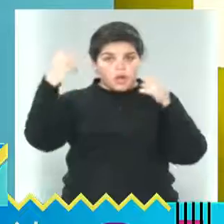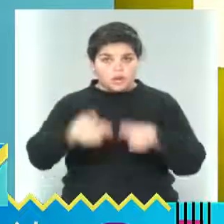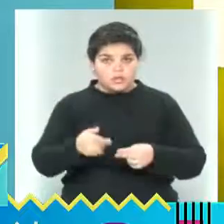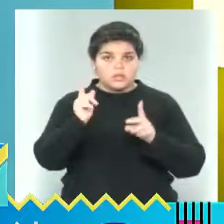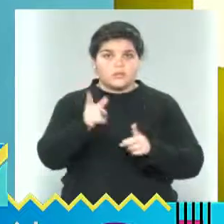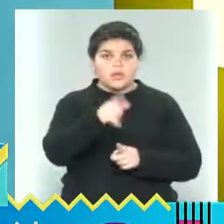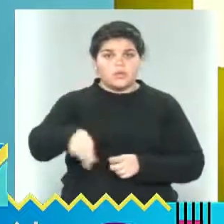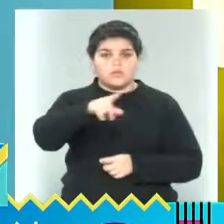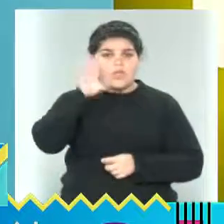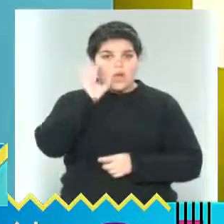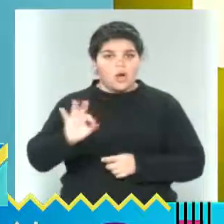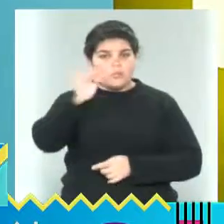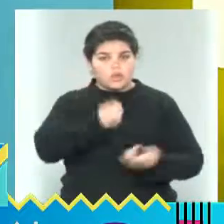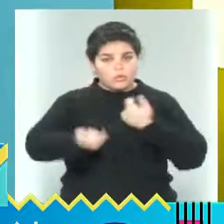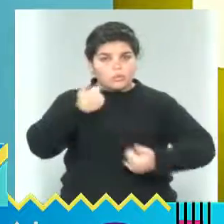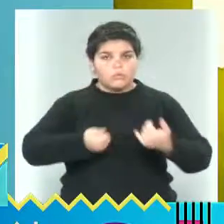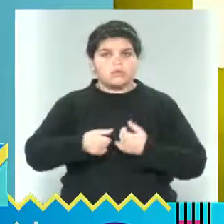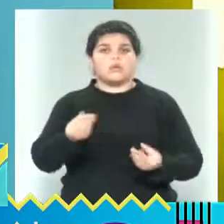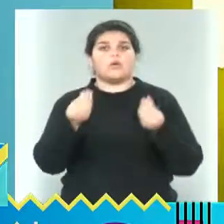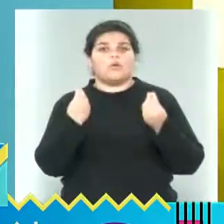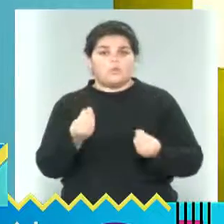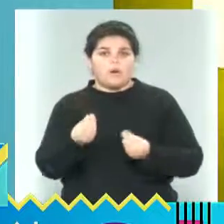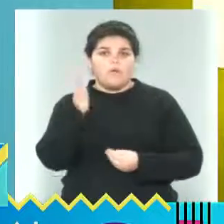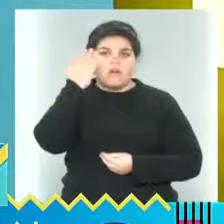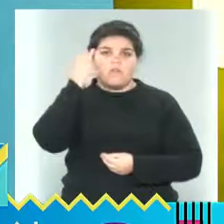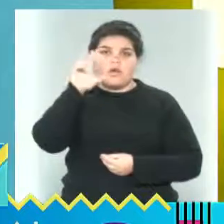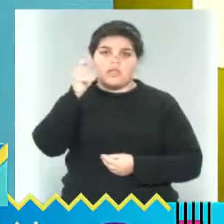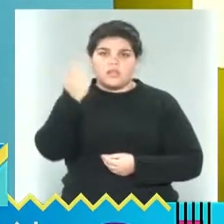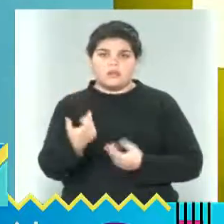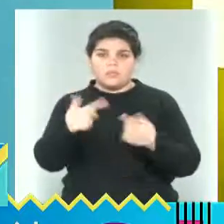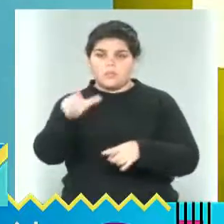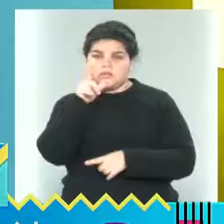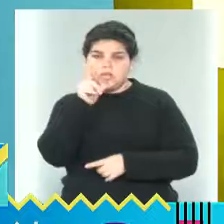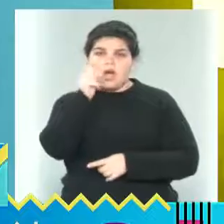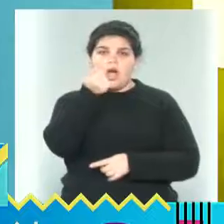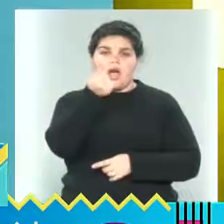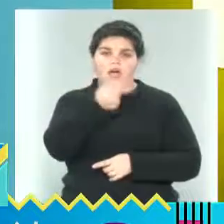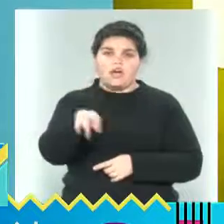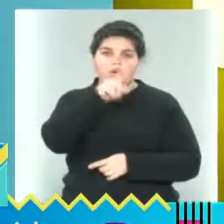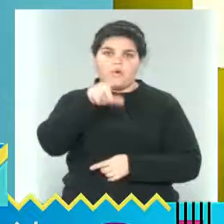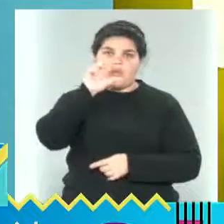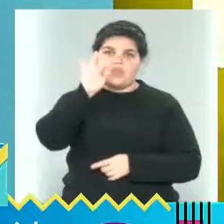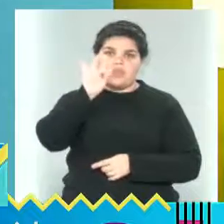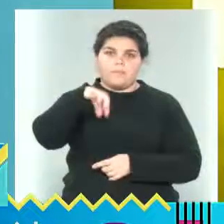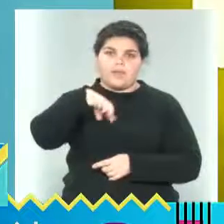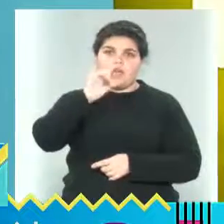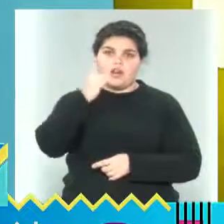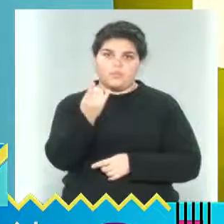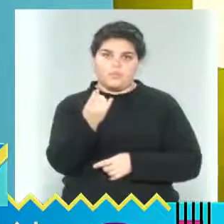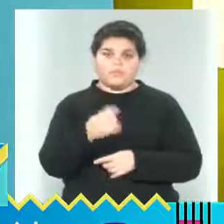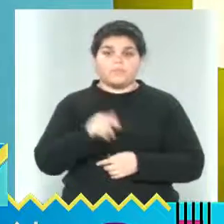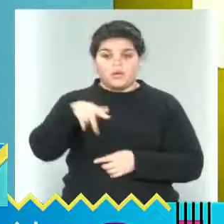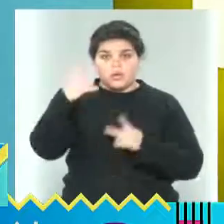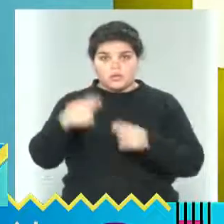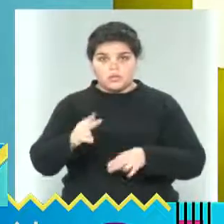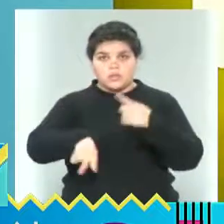ustedes participen de este programa a través de nuestras redes sociales. Estamos en Facebook y en Instagram como Distintos Parecidos y en Twitter como @dpCNLU.